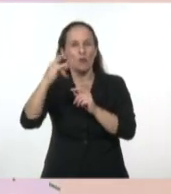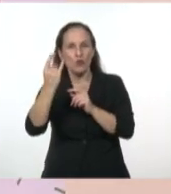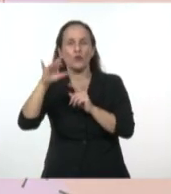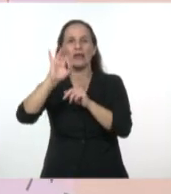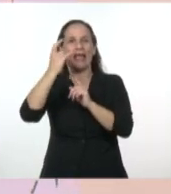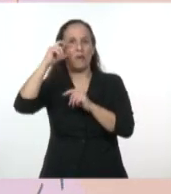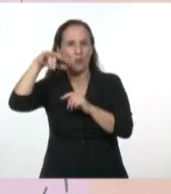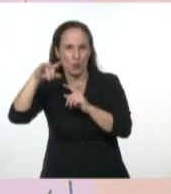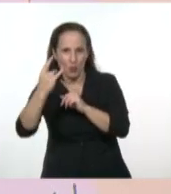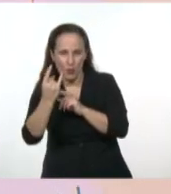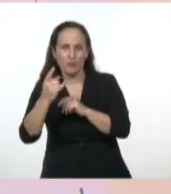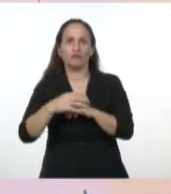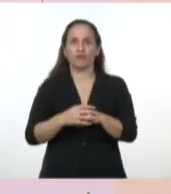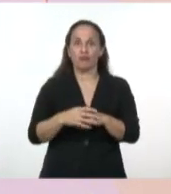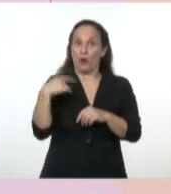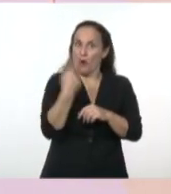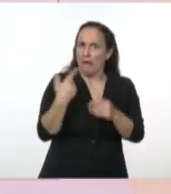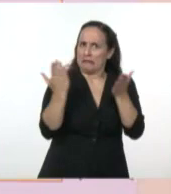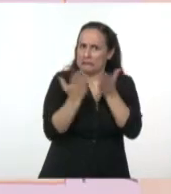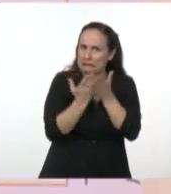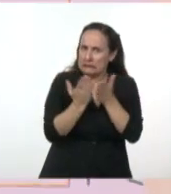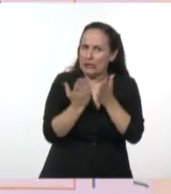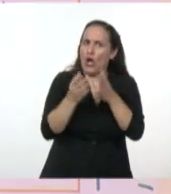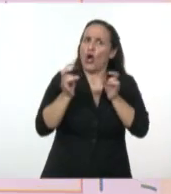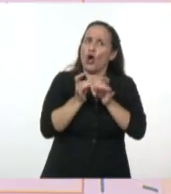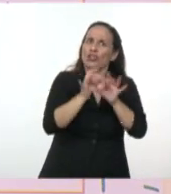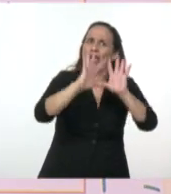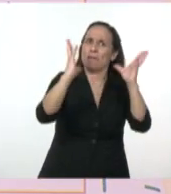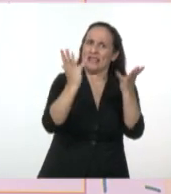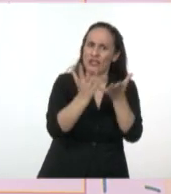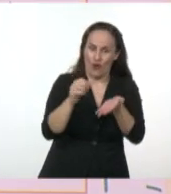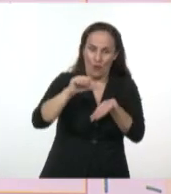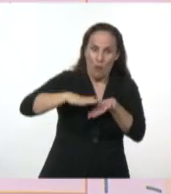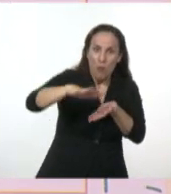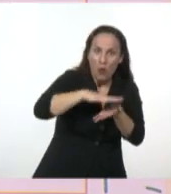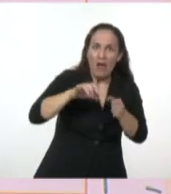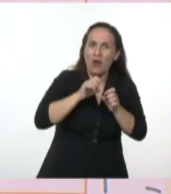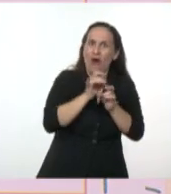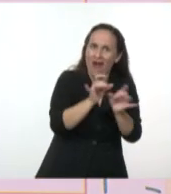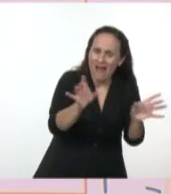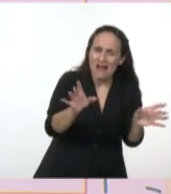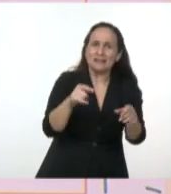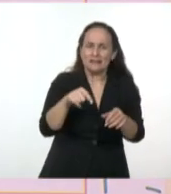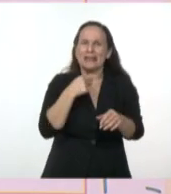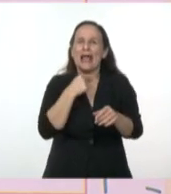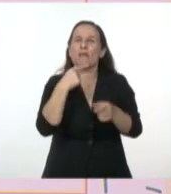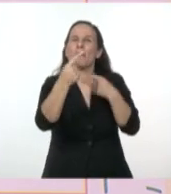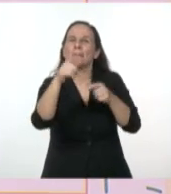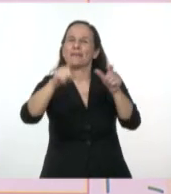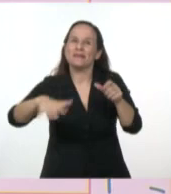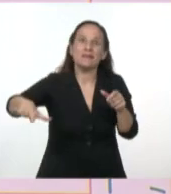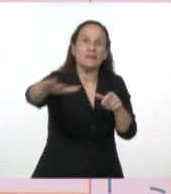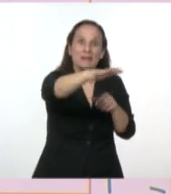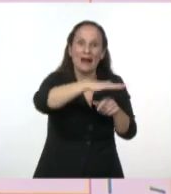nuestro grupo estuvimos viendo la contaminación a nivel global y después la de nuestro pueblo. Queríamos pedir al resto de los habitantes por la planta